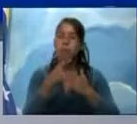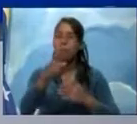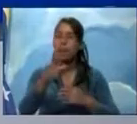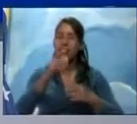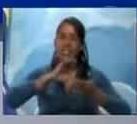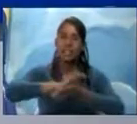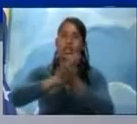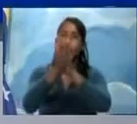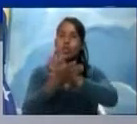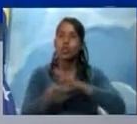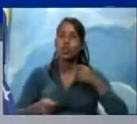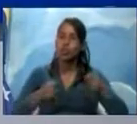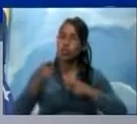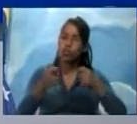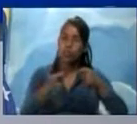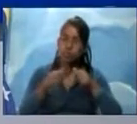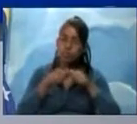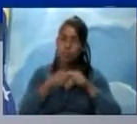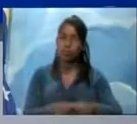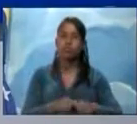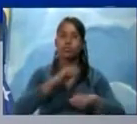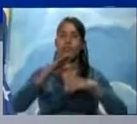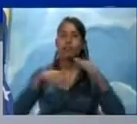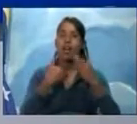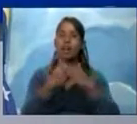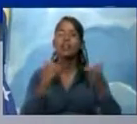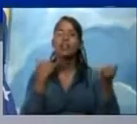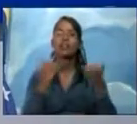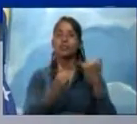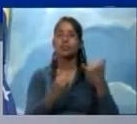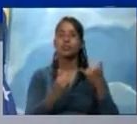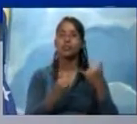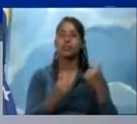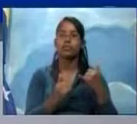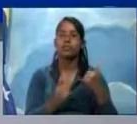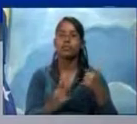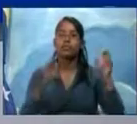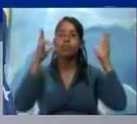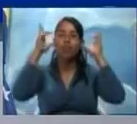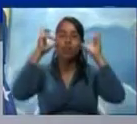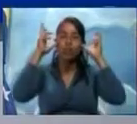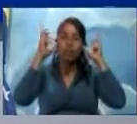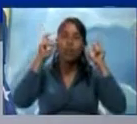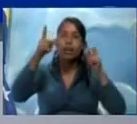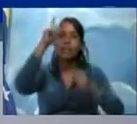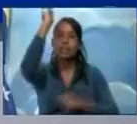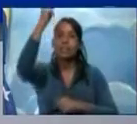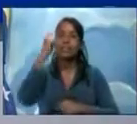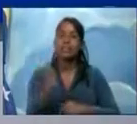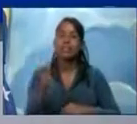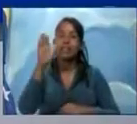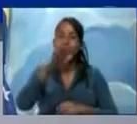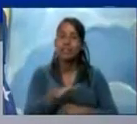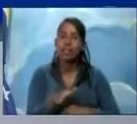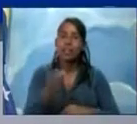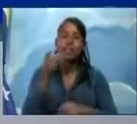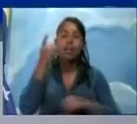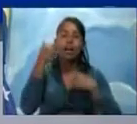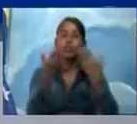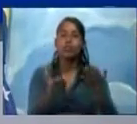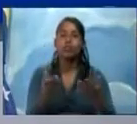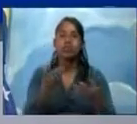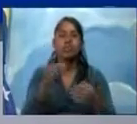y su dominio perdurará hasta el fin. Oiga, oiga el testimonio que está dando ese rey.